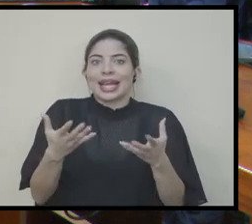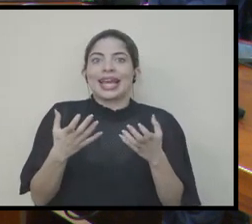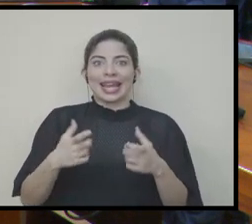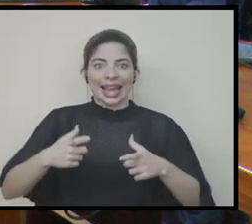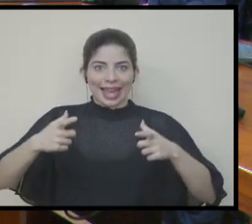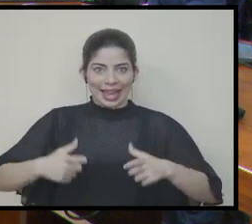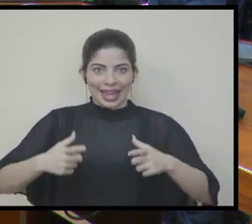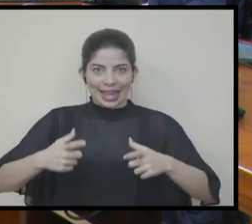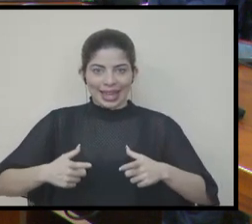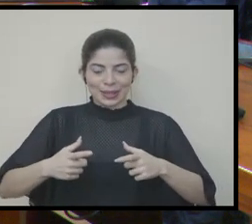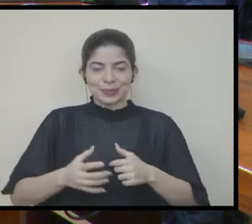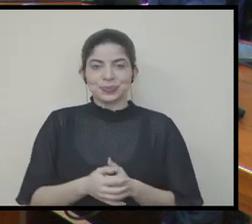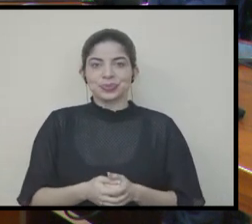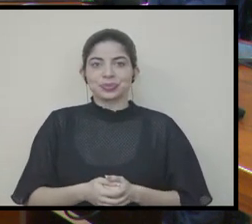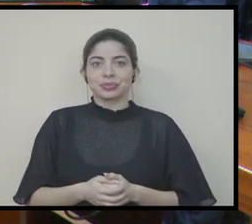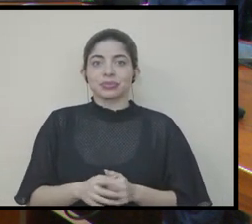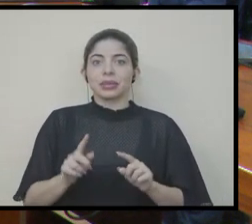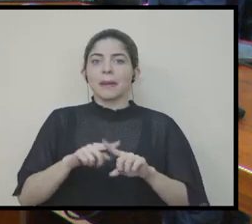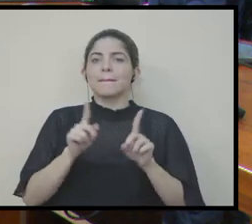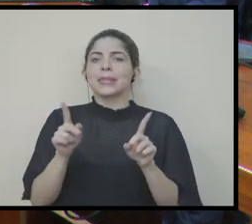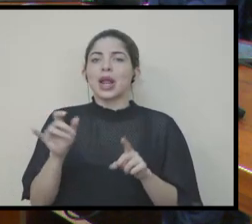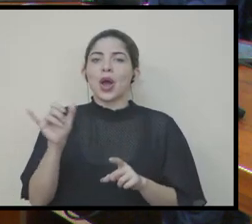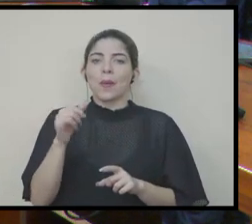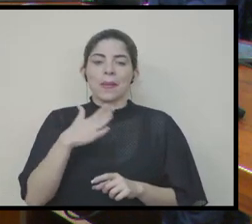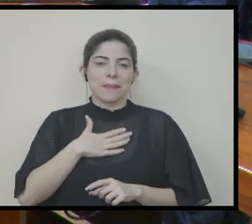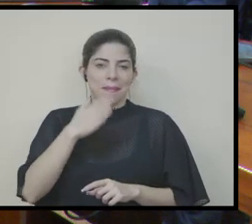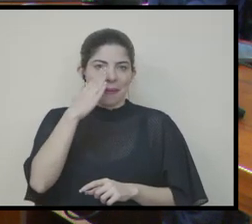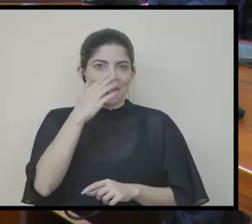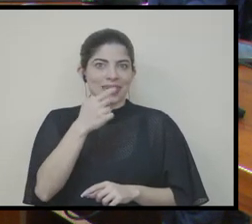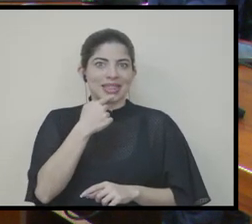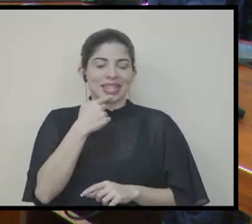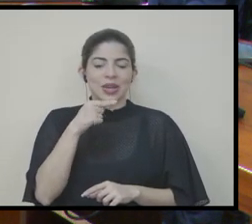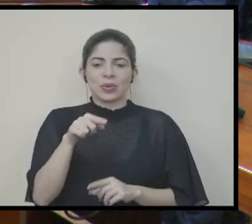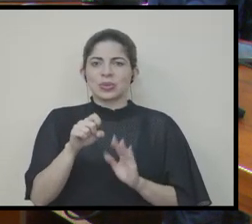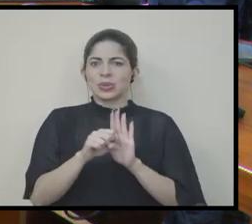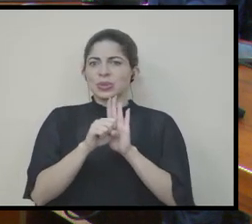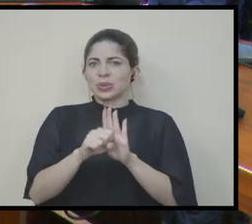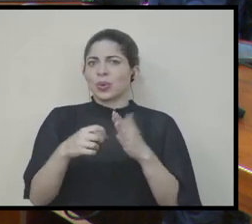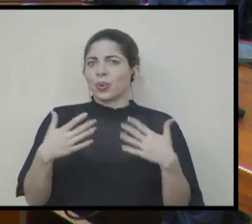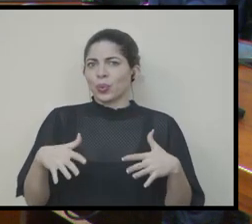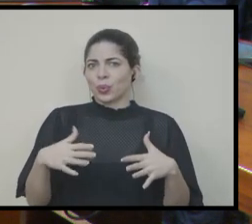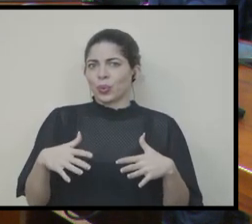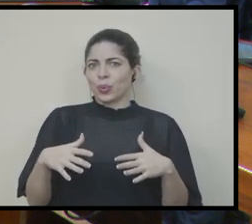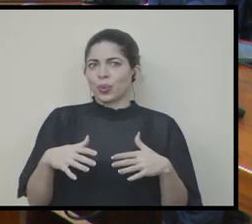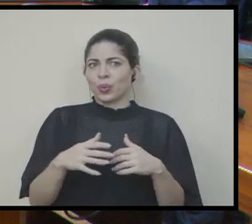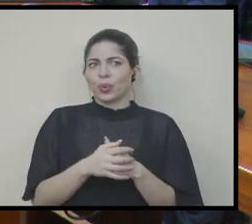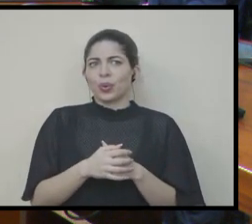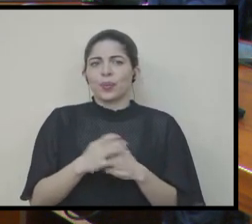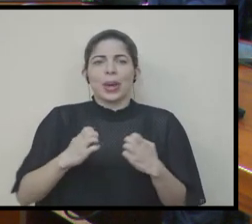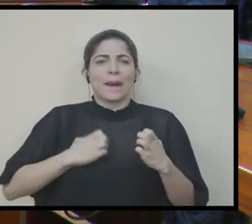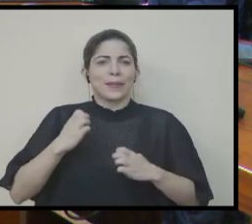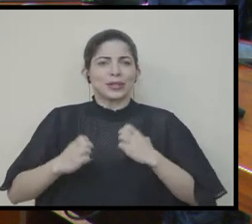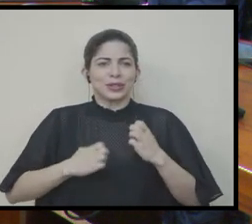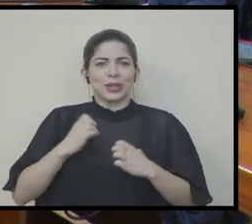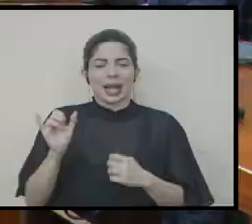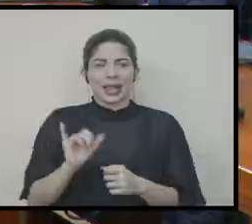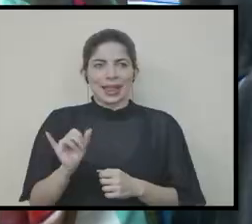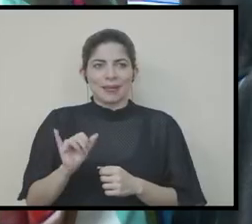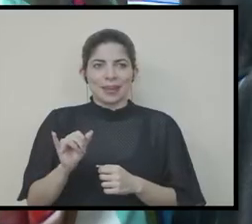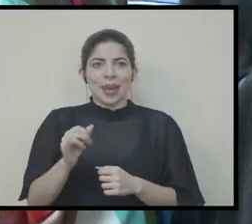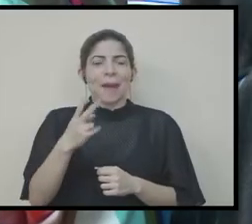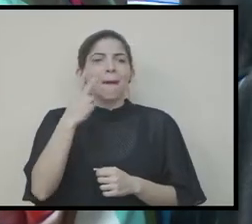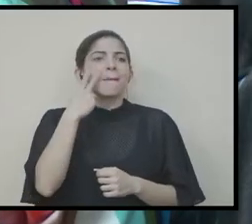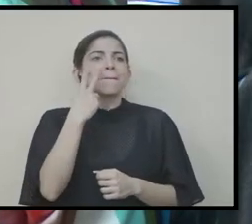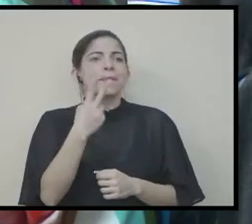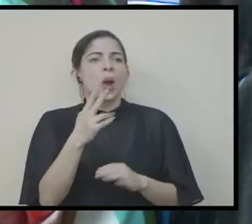queque. Pero como dijo mi mamá, fue muy simbólico y fue muy emocional también ver